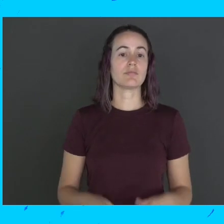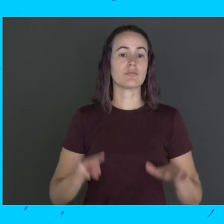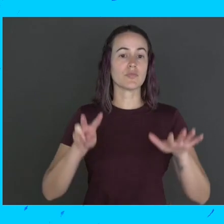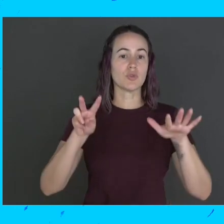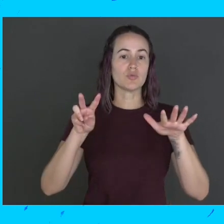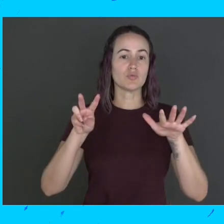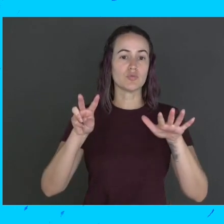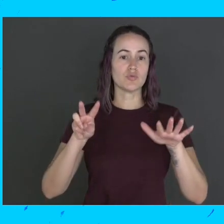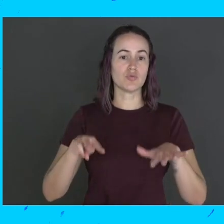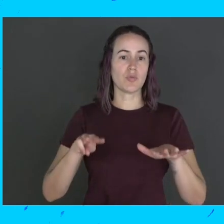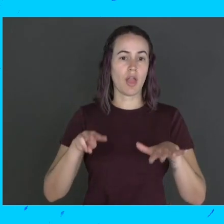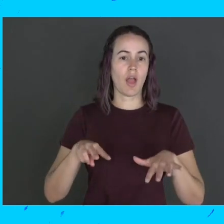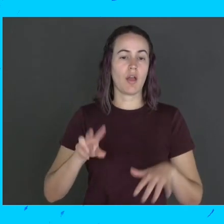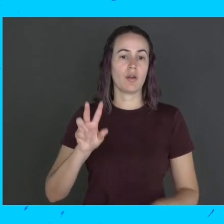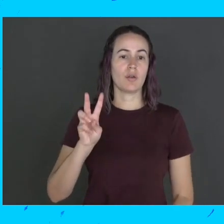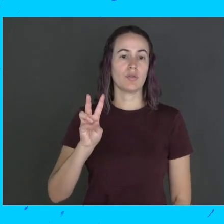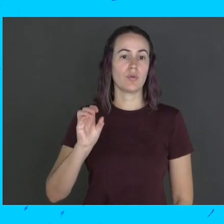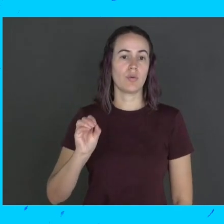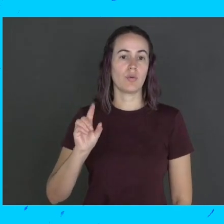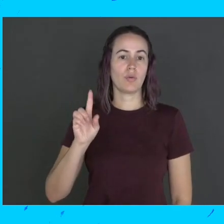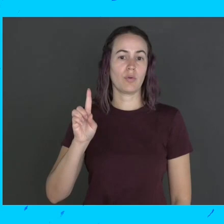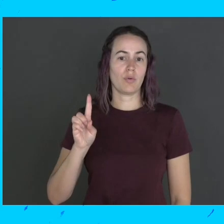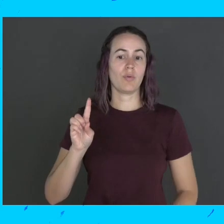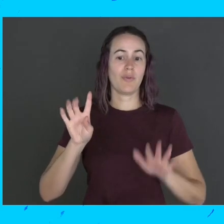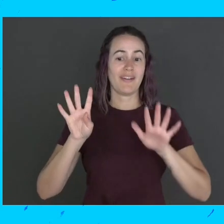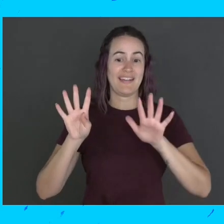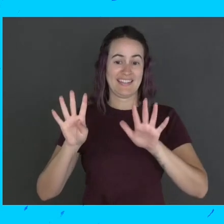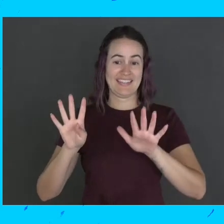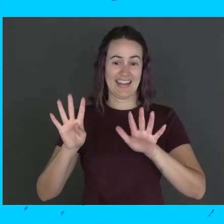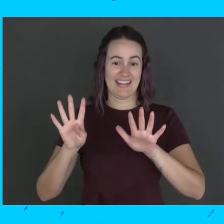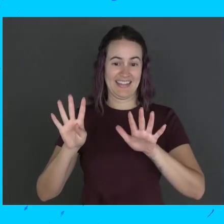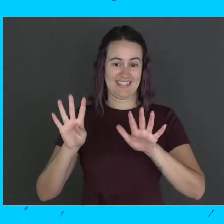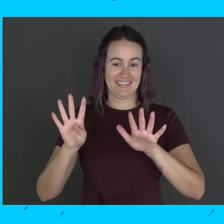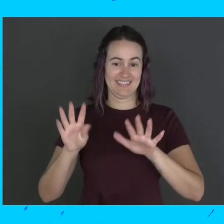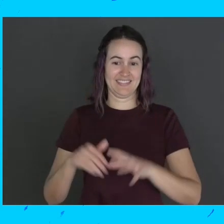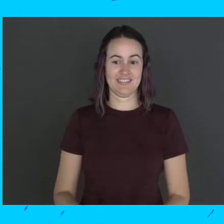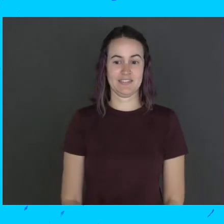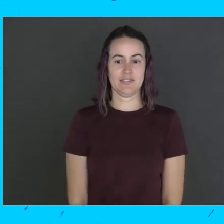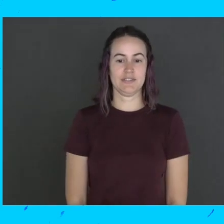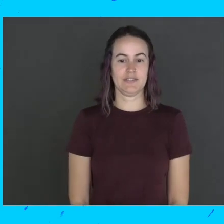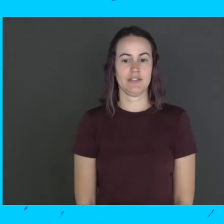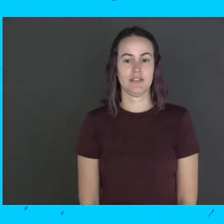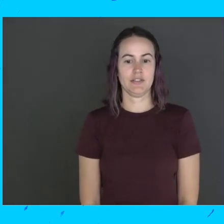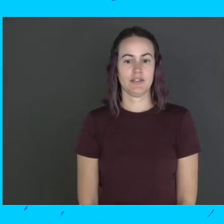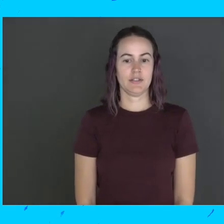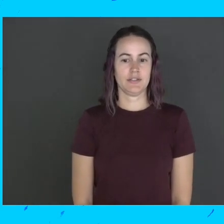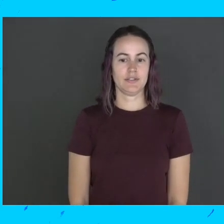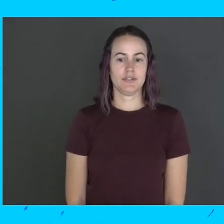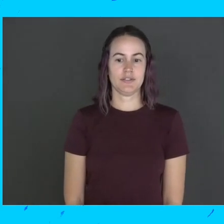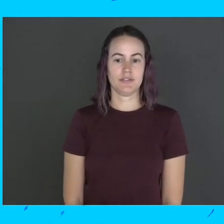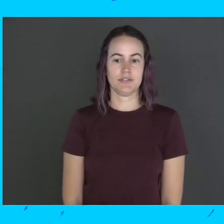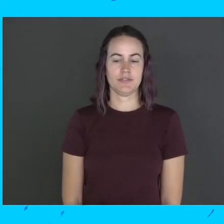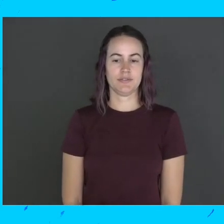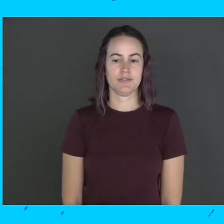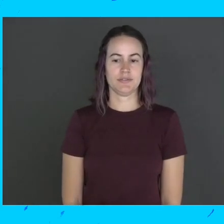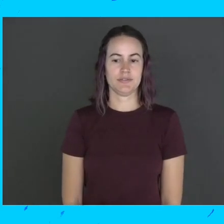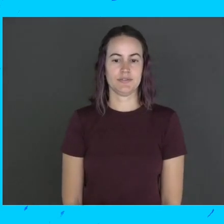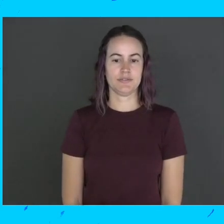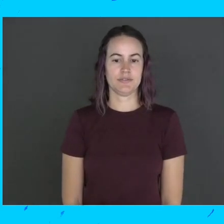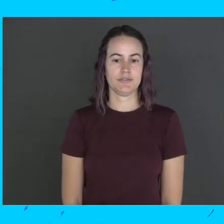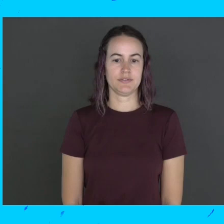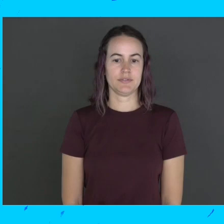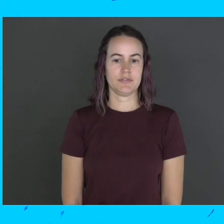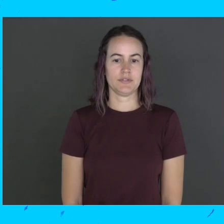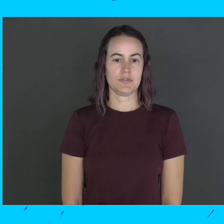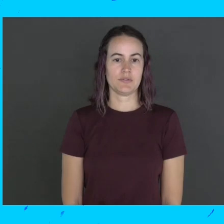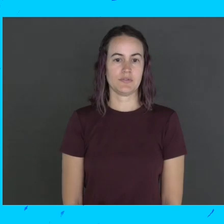unificado, tiene un compromiso unificado de los Estados miembros, de la sociedad civil,